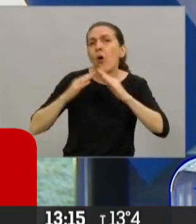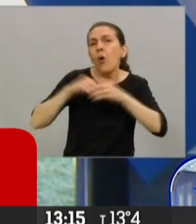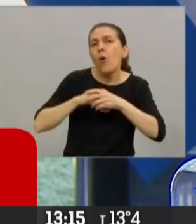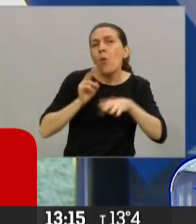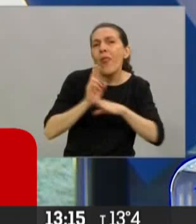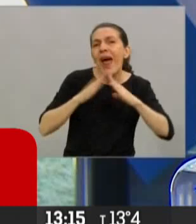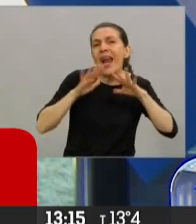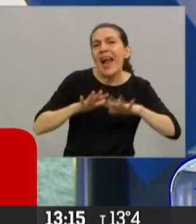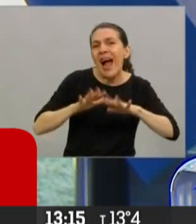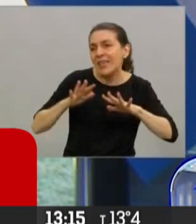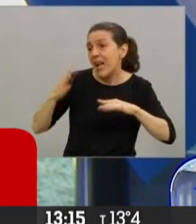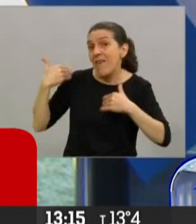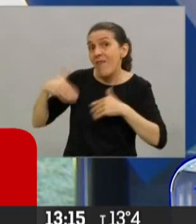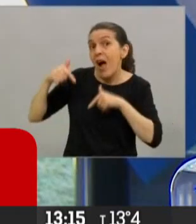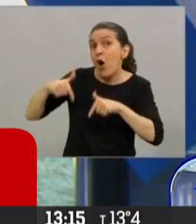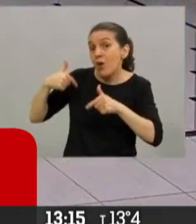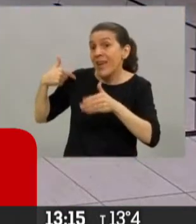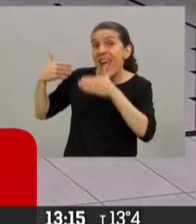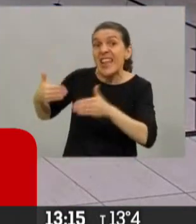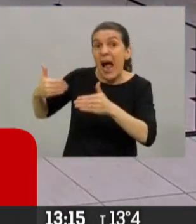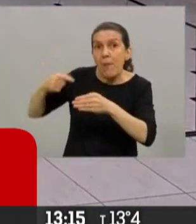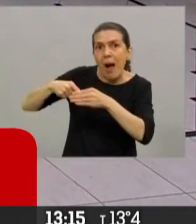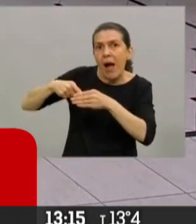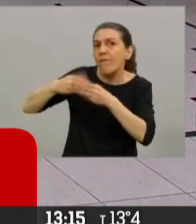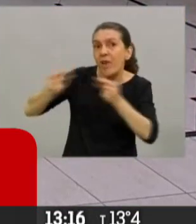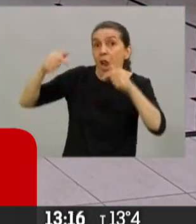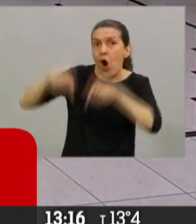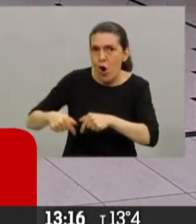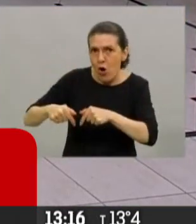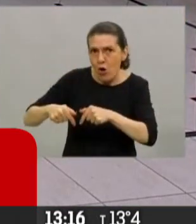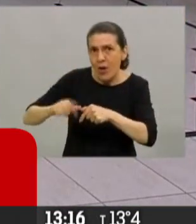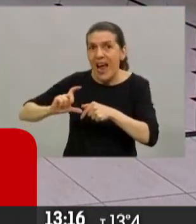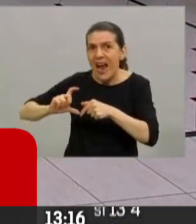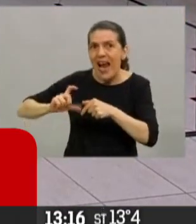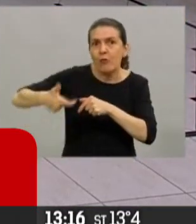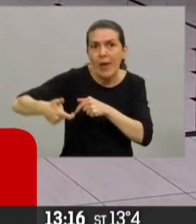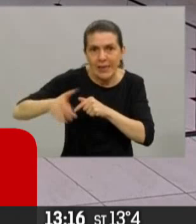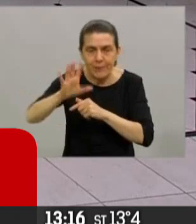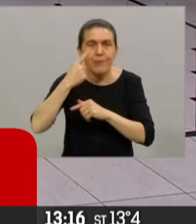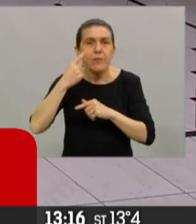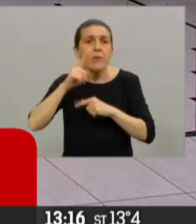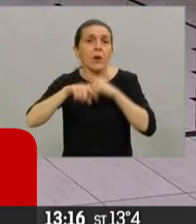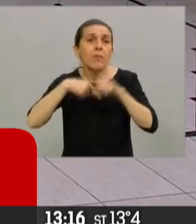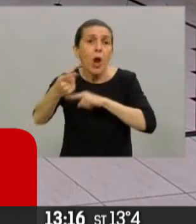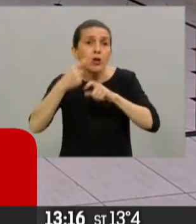están terminando precisamente en el día de hoy. Si vamos al caso siguiente,